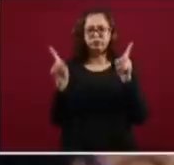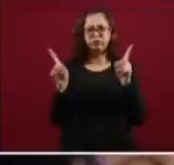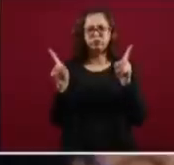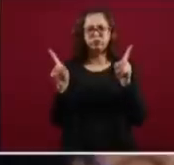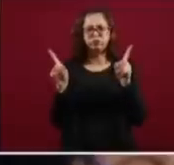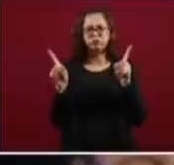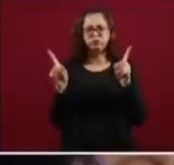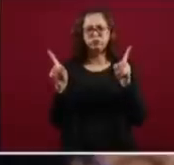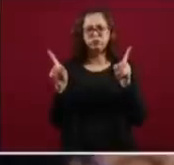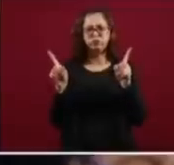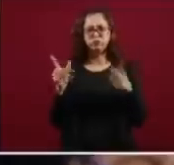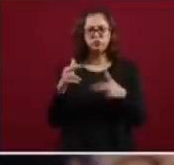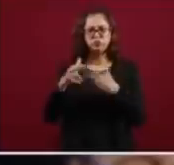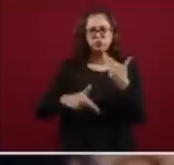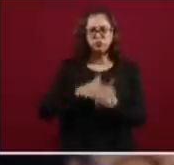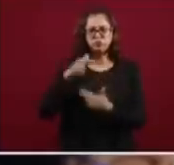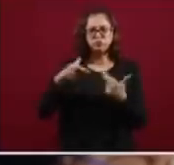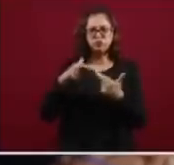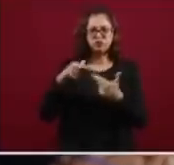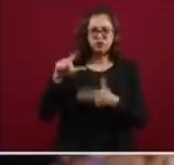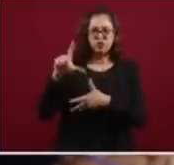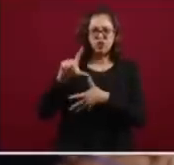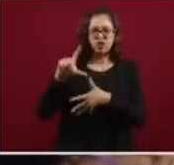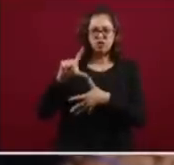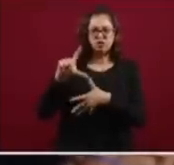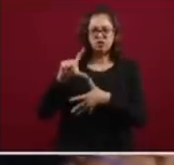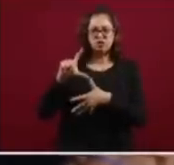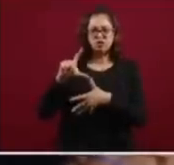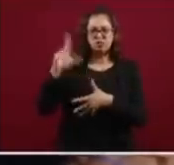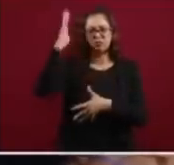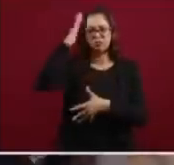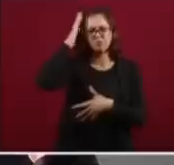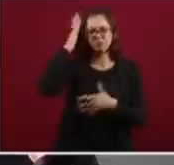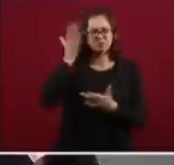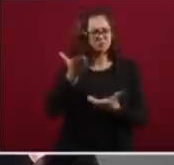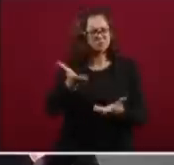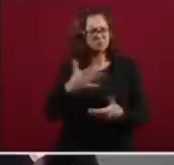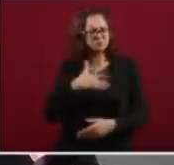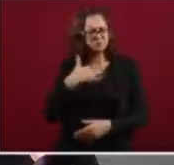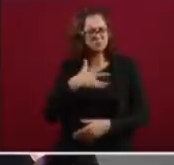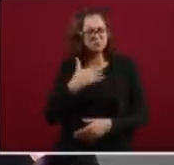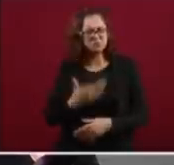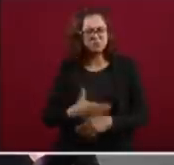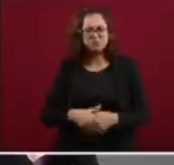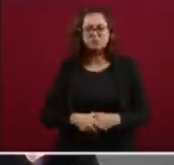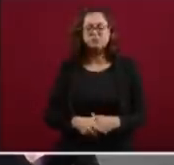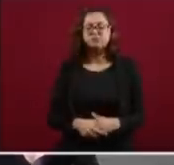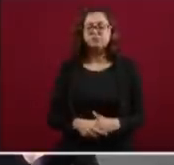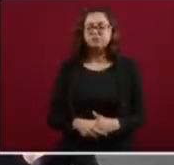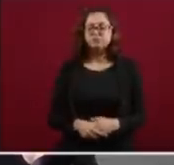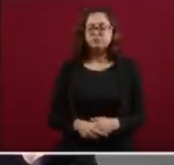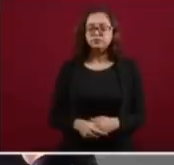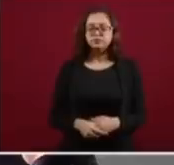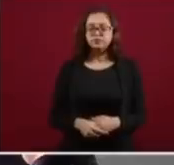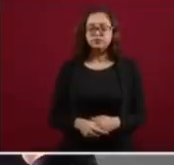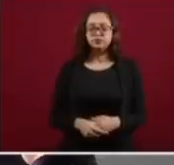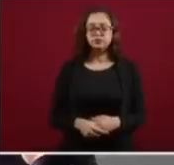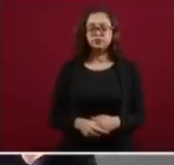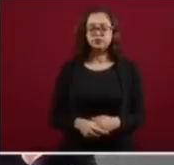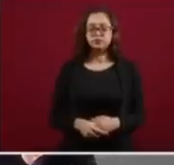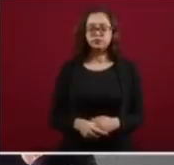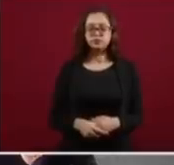de región como como liderazgo pues bueno respecto a